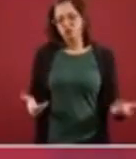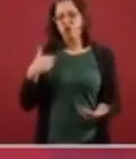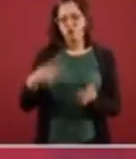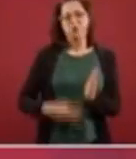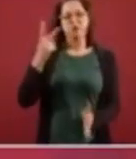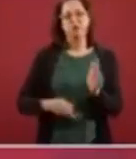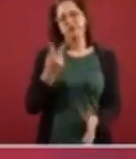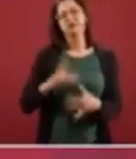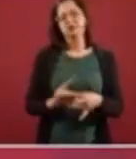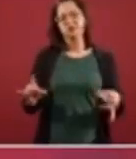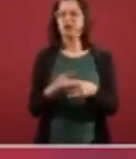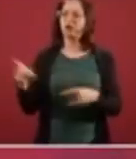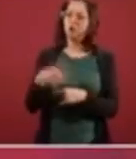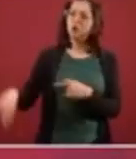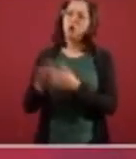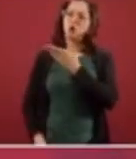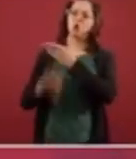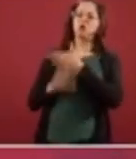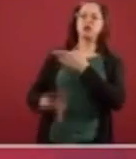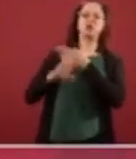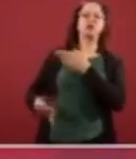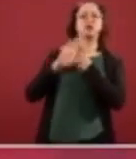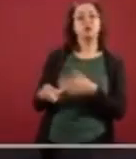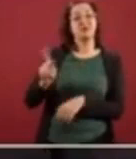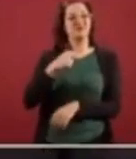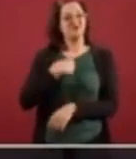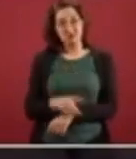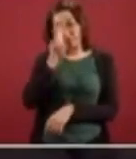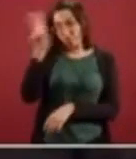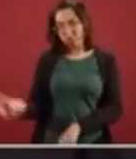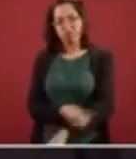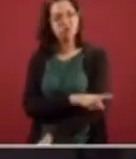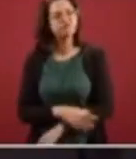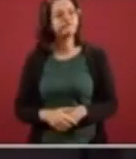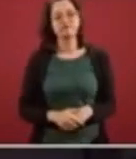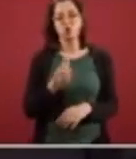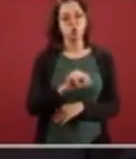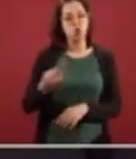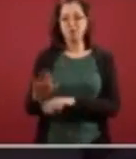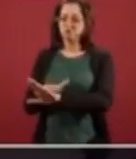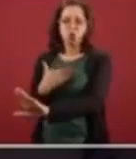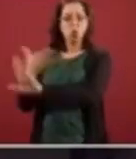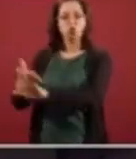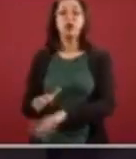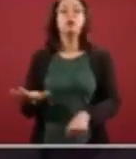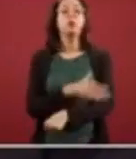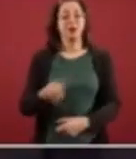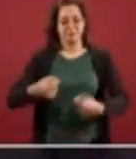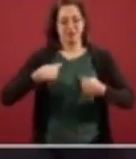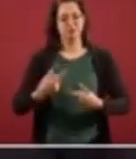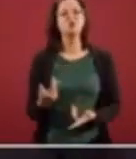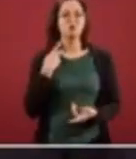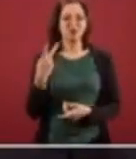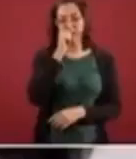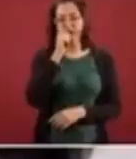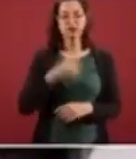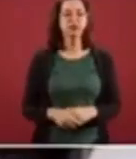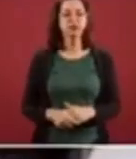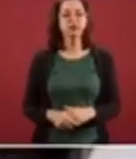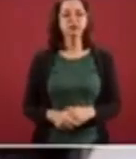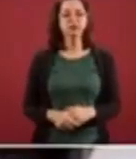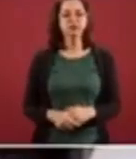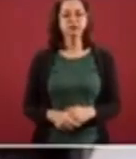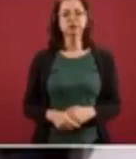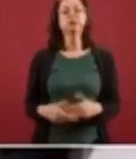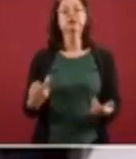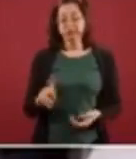nuestros. Insisto, no es mi fuerte la venganza. Nunca haría eso. Yo he padecido de persecución política. Sí